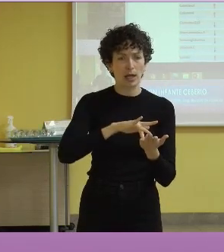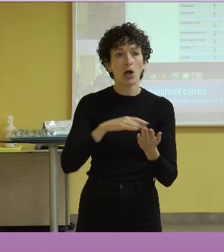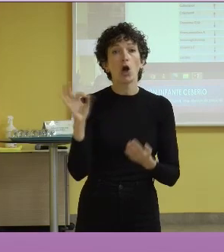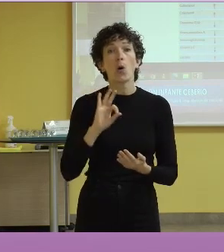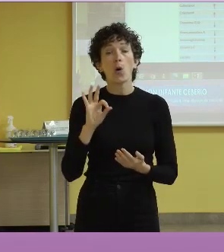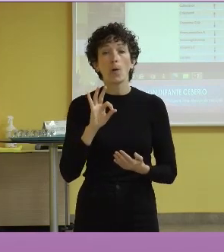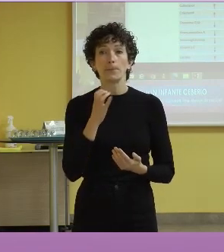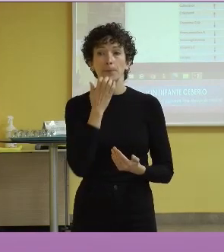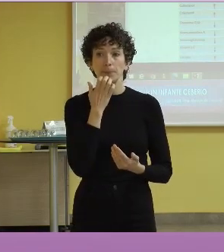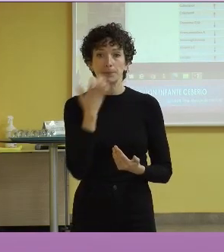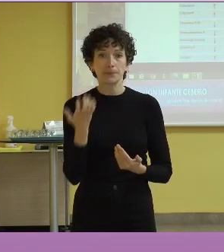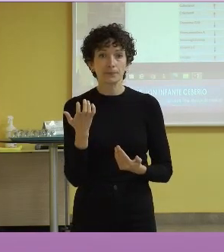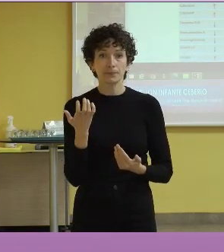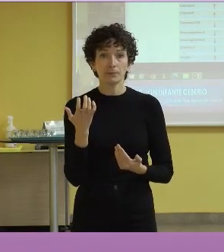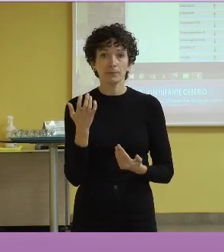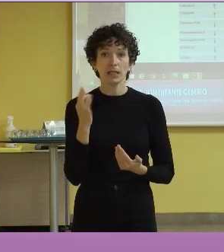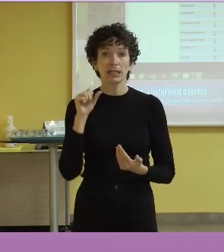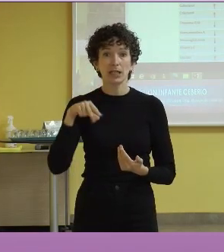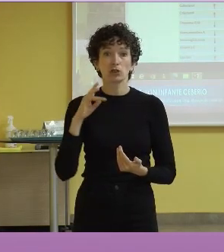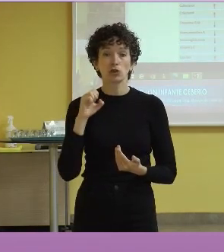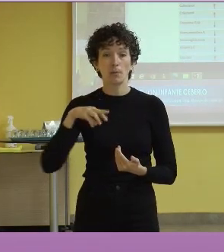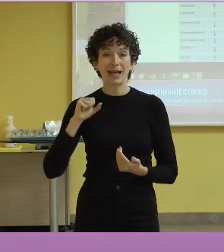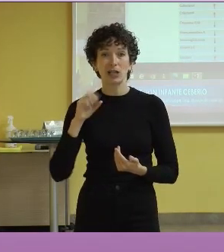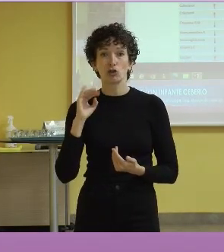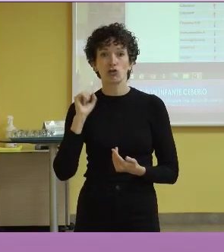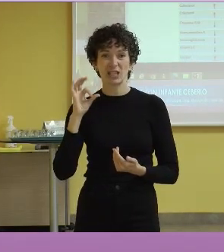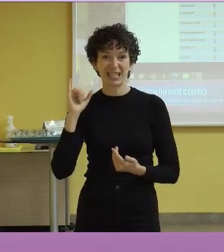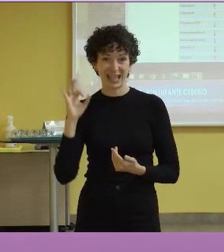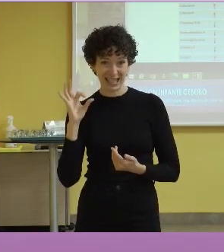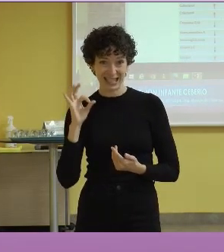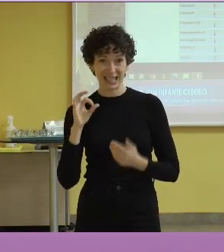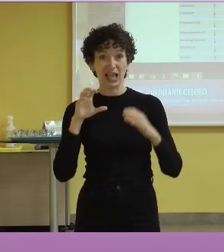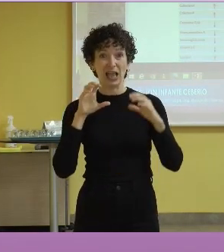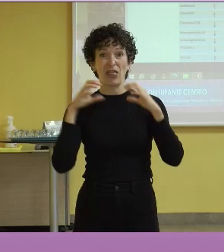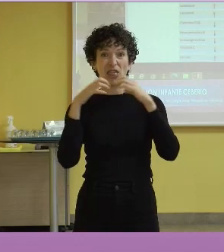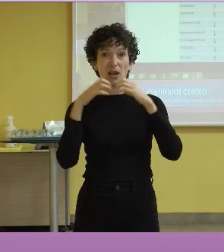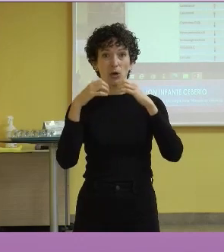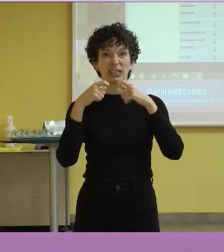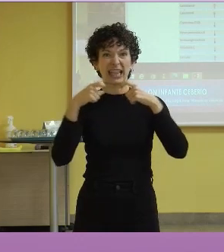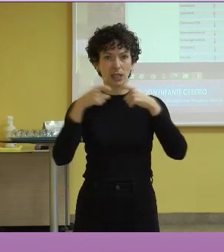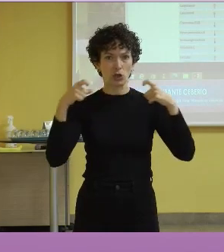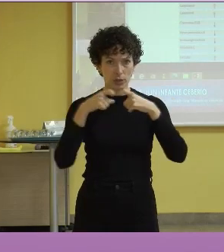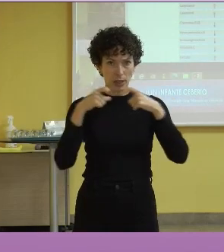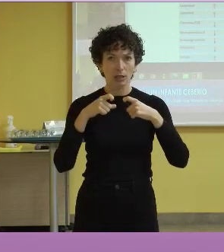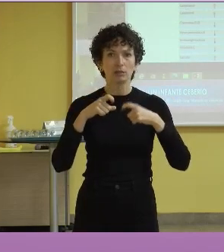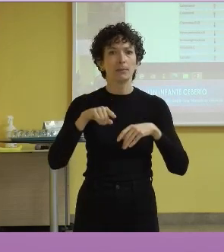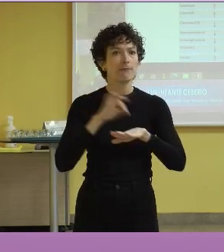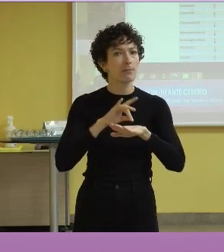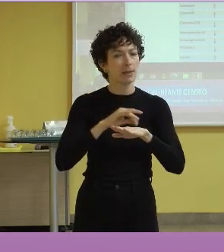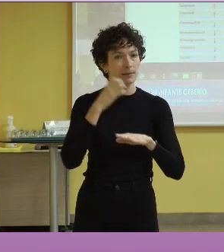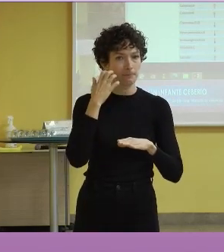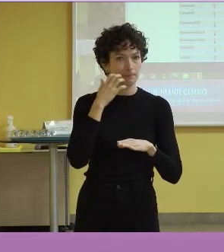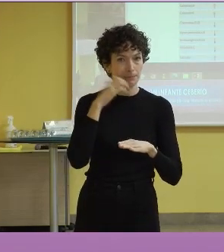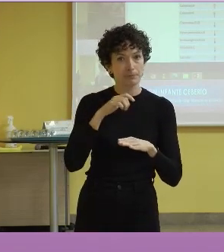en la xantomatosis cerebrotendinosa, que es otra enfermedad rara, es muy característico que los niveles de